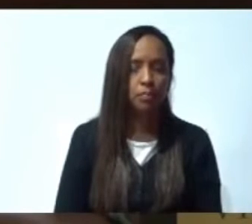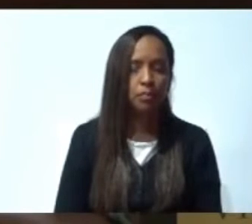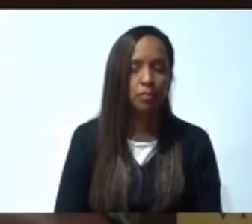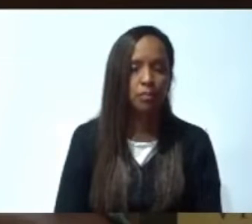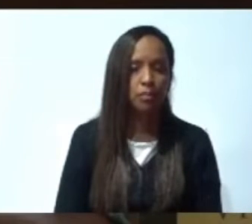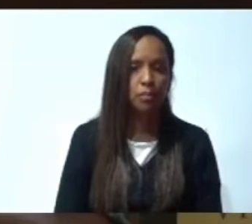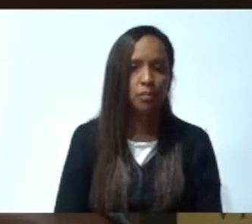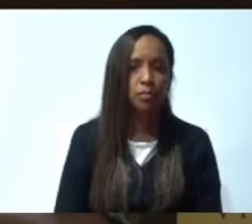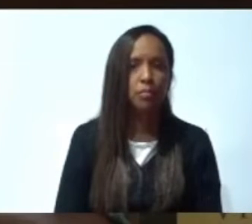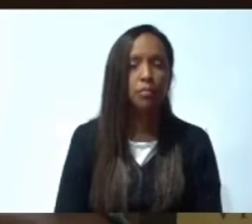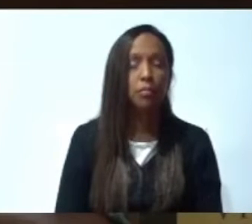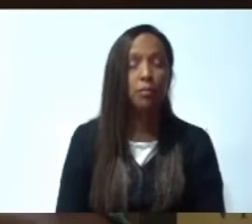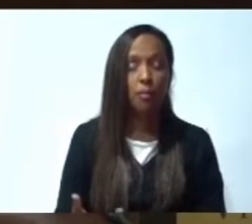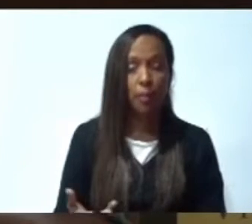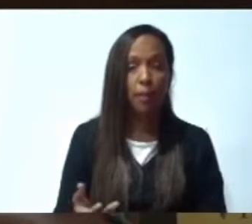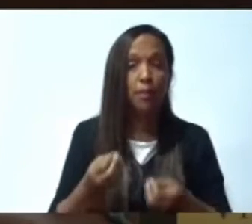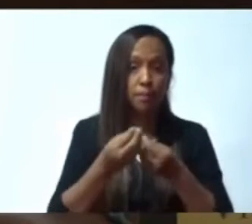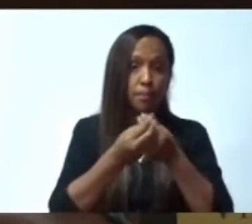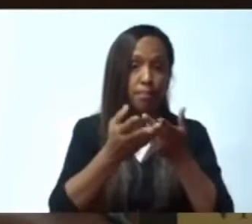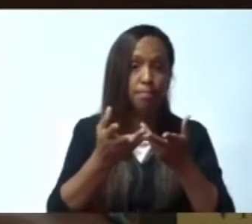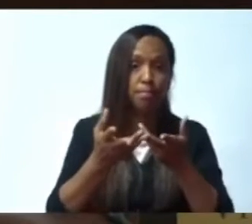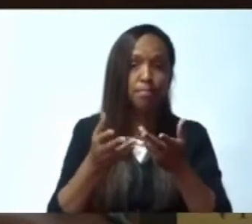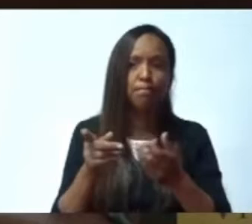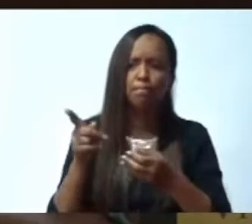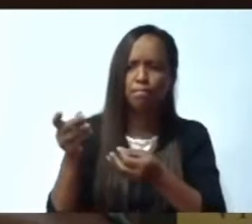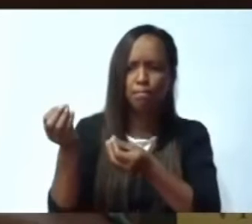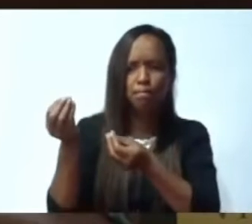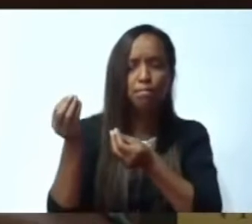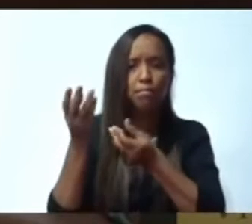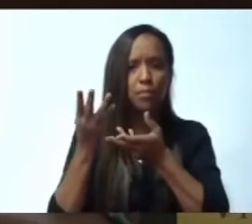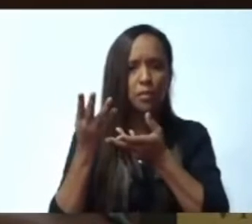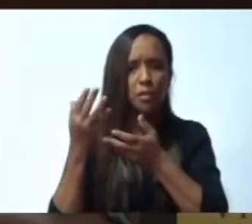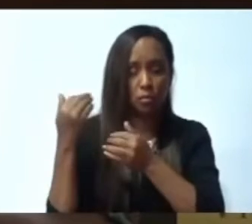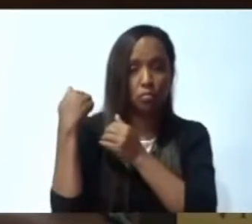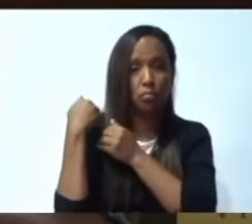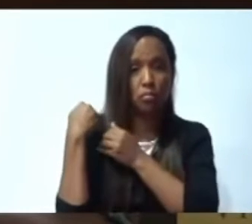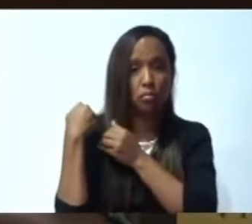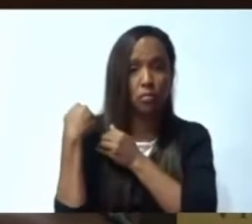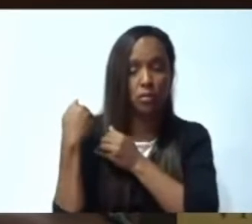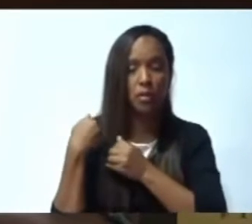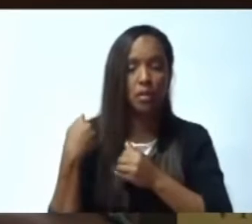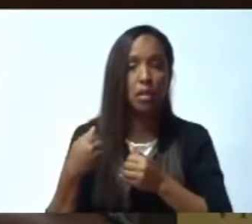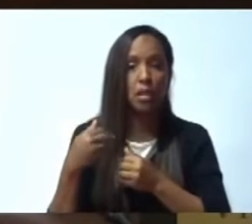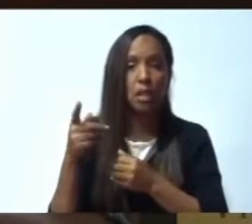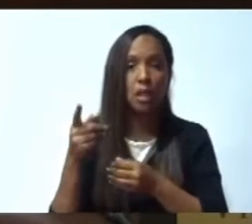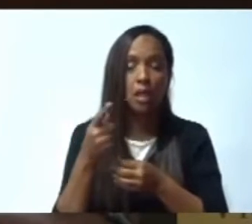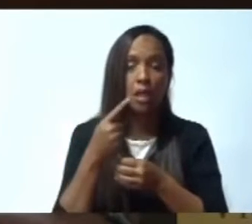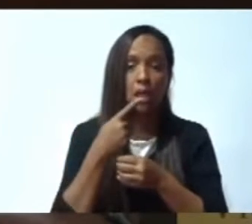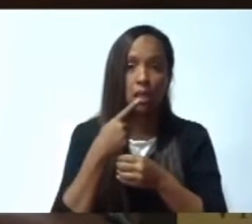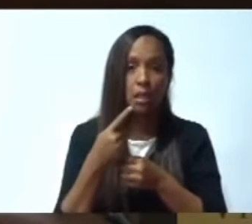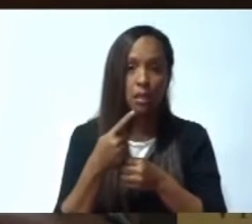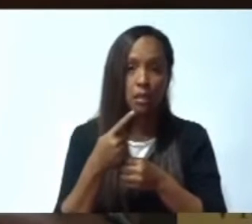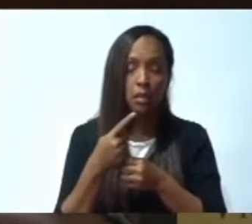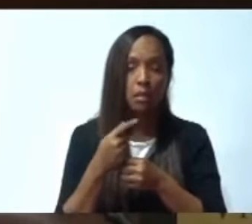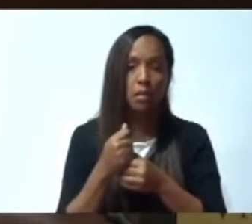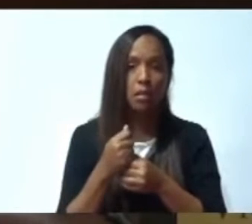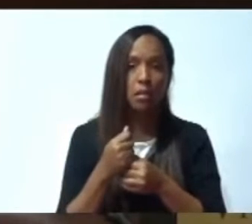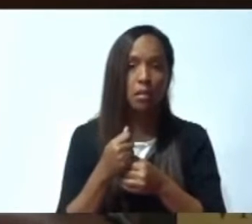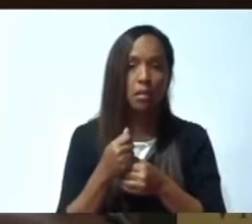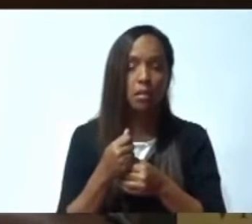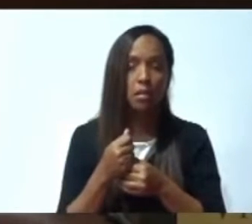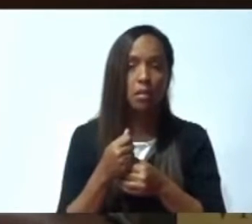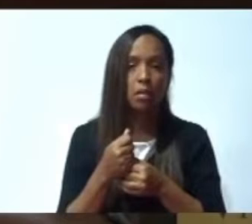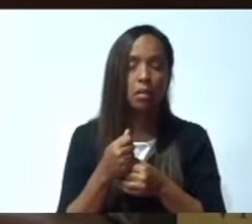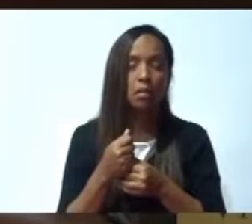el otro proponente, los dos proponentes, de que para la segunda lectura, o sea, lo declararíamos de